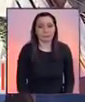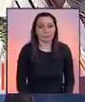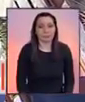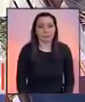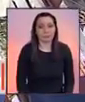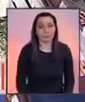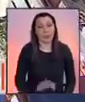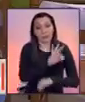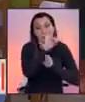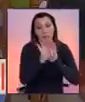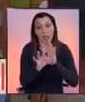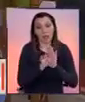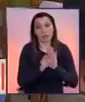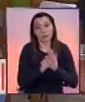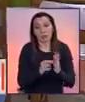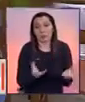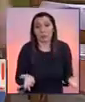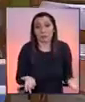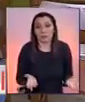Facebook.